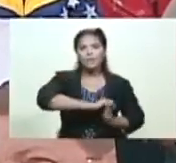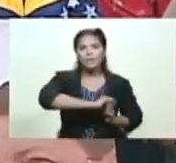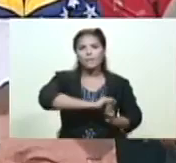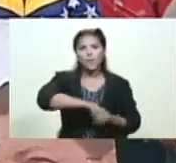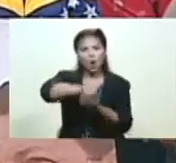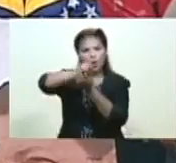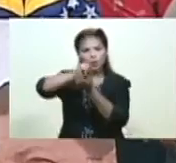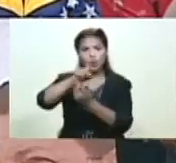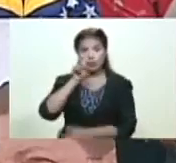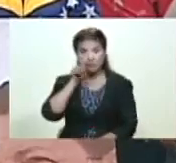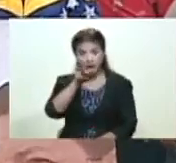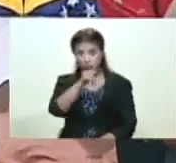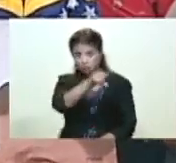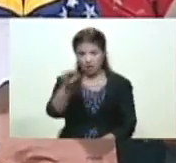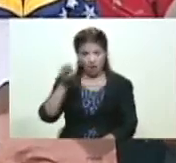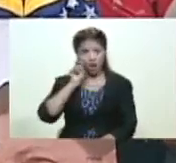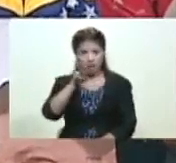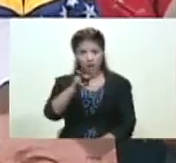¿Ustedes las vieron?